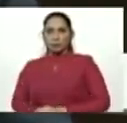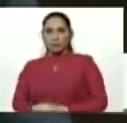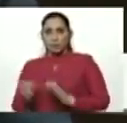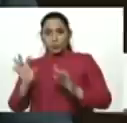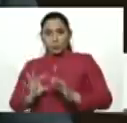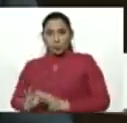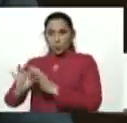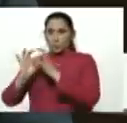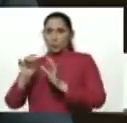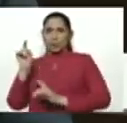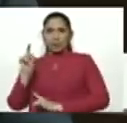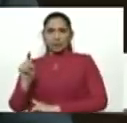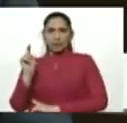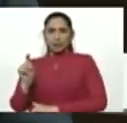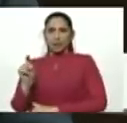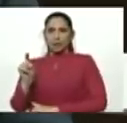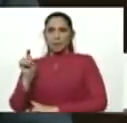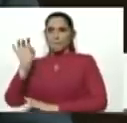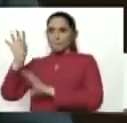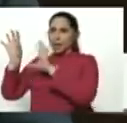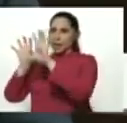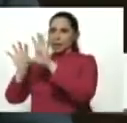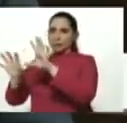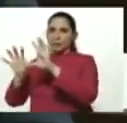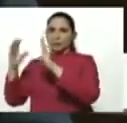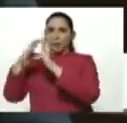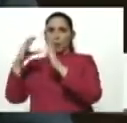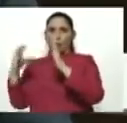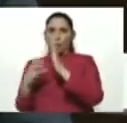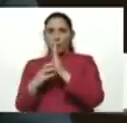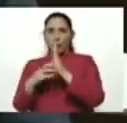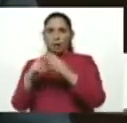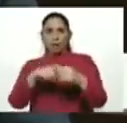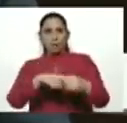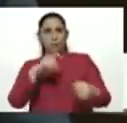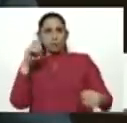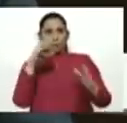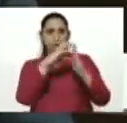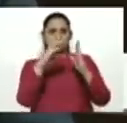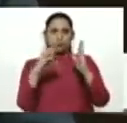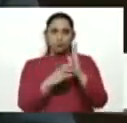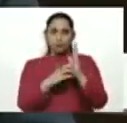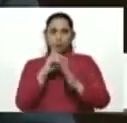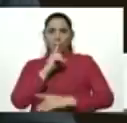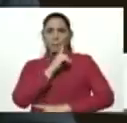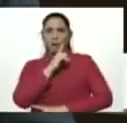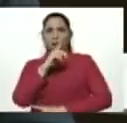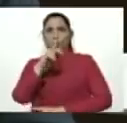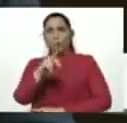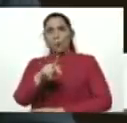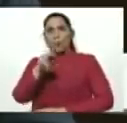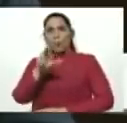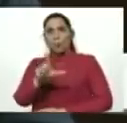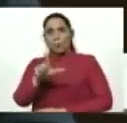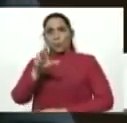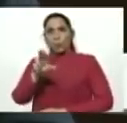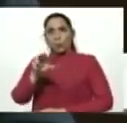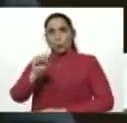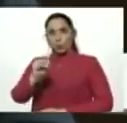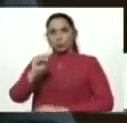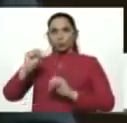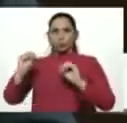unión necesaria de los países OPEP y no OPEP, llamados OPEP Plus, para